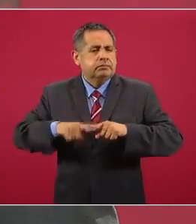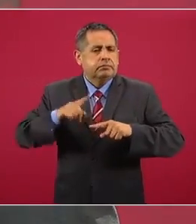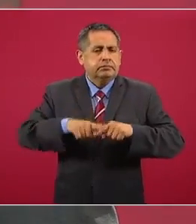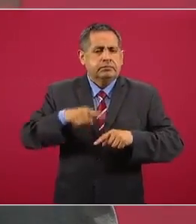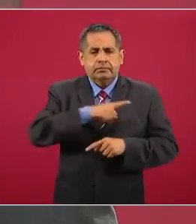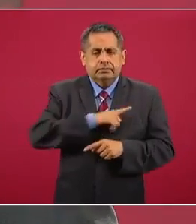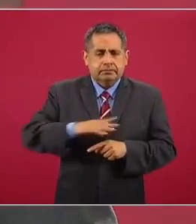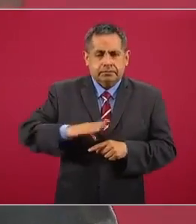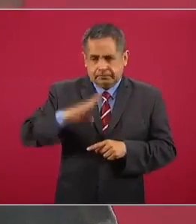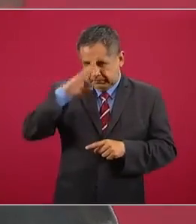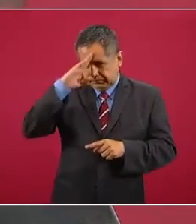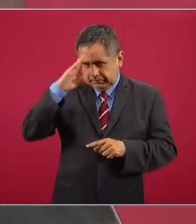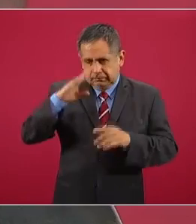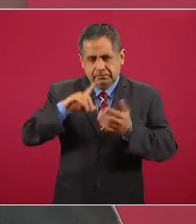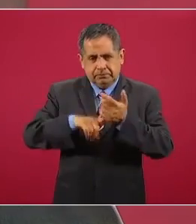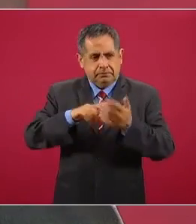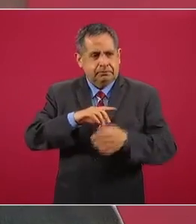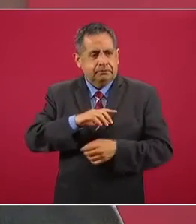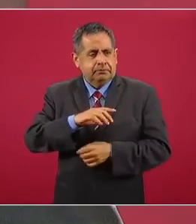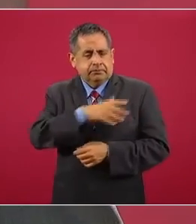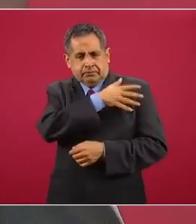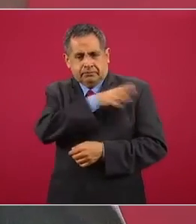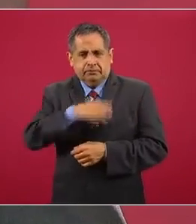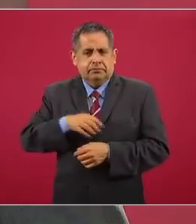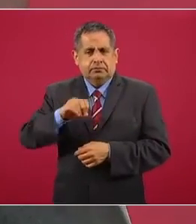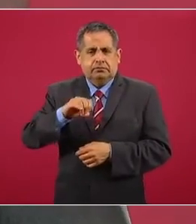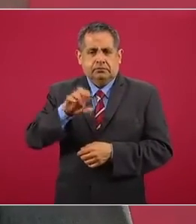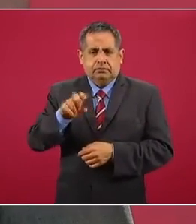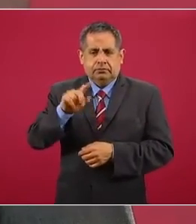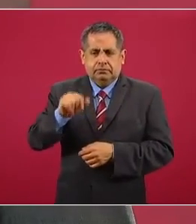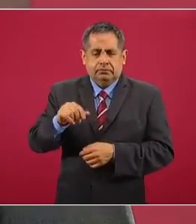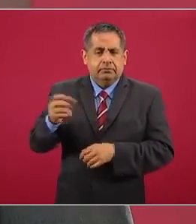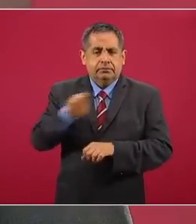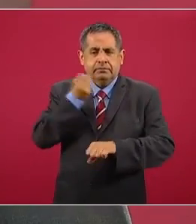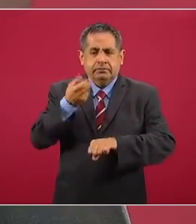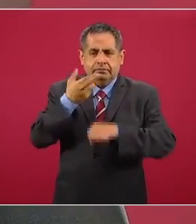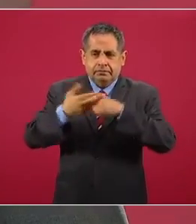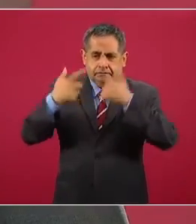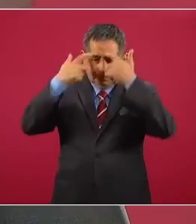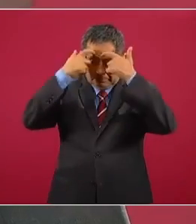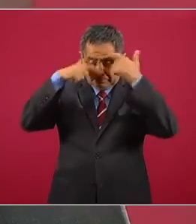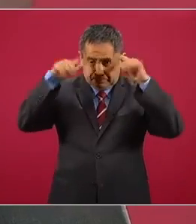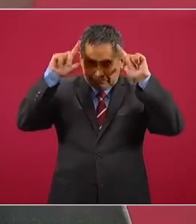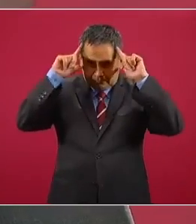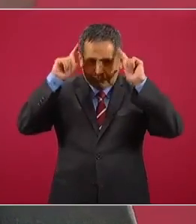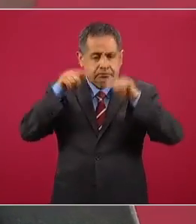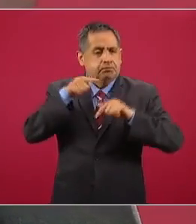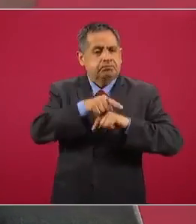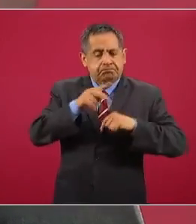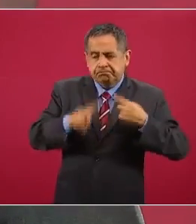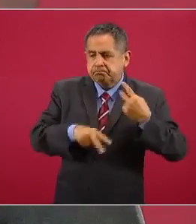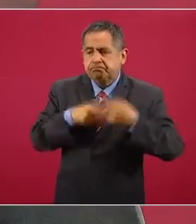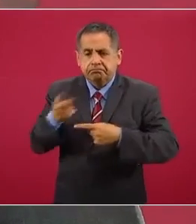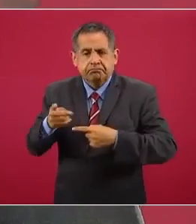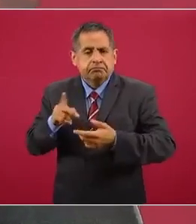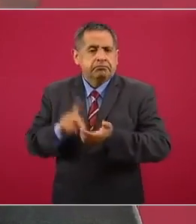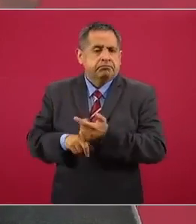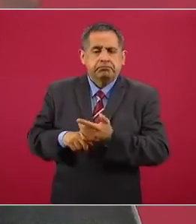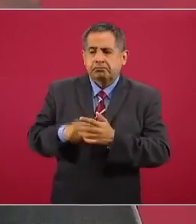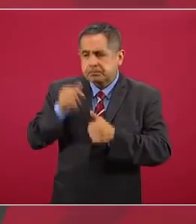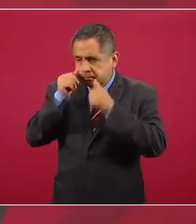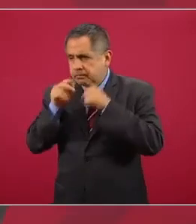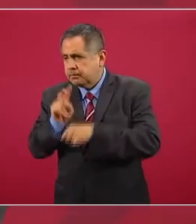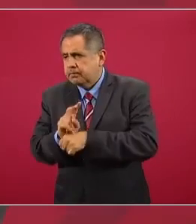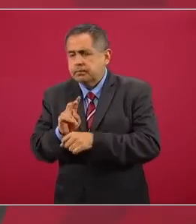el almirante Ojeda, secretario de Marina, que va a hacerse cargo